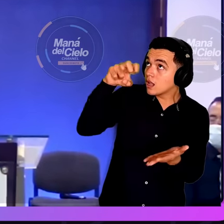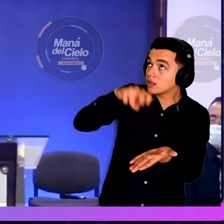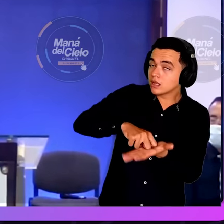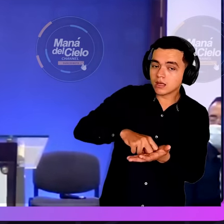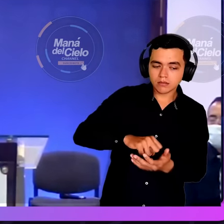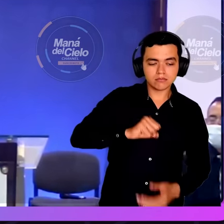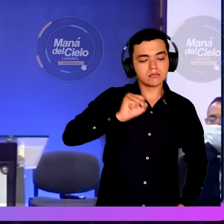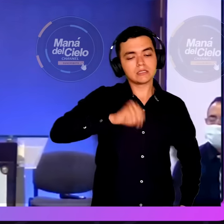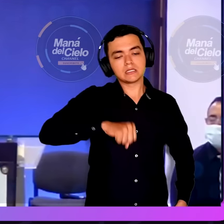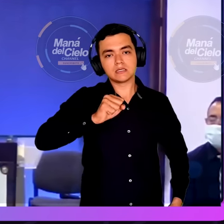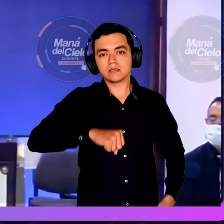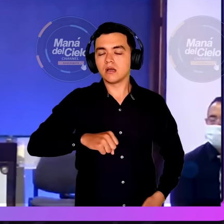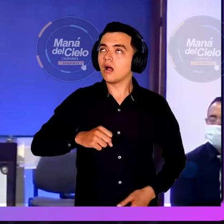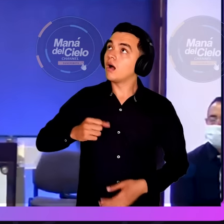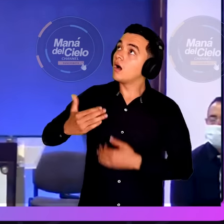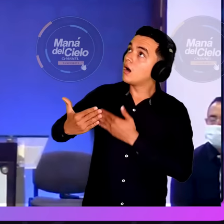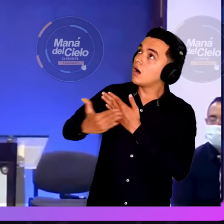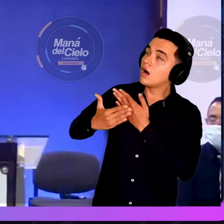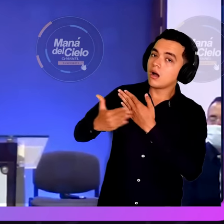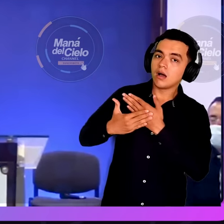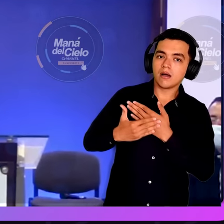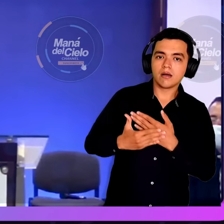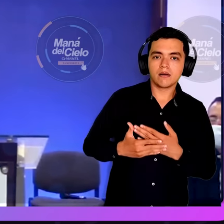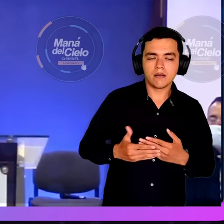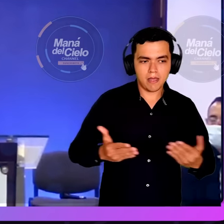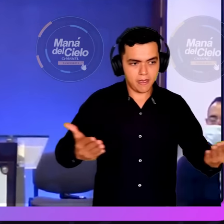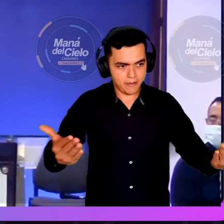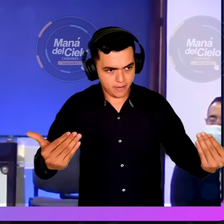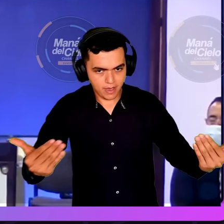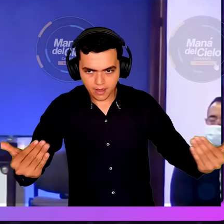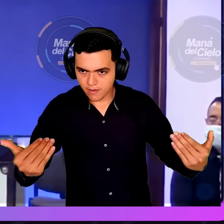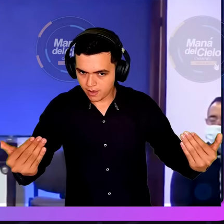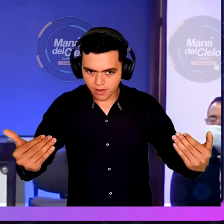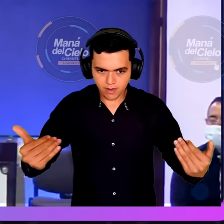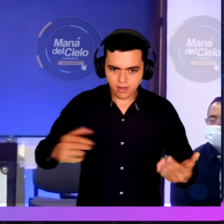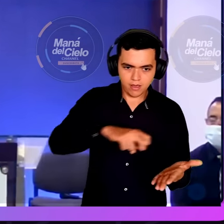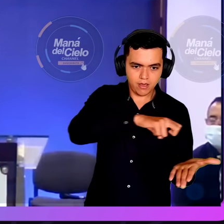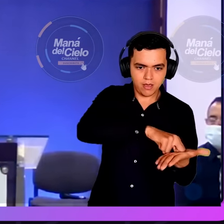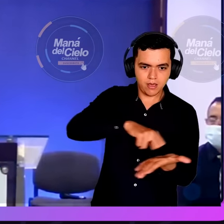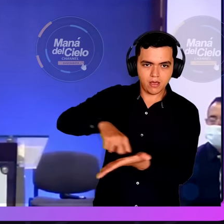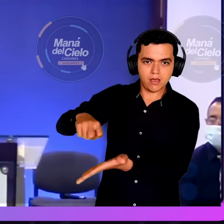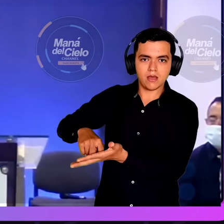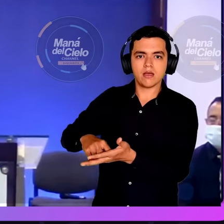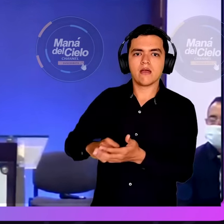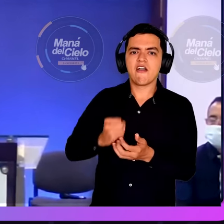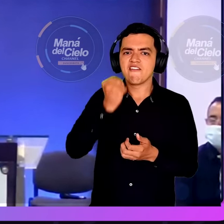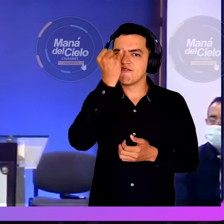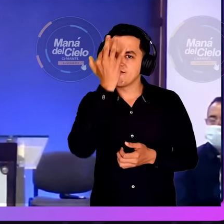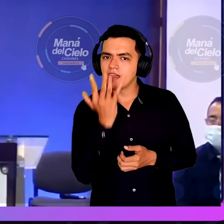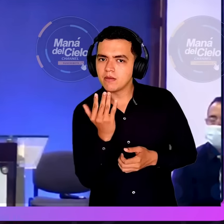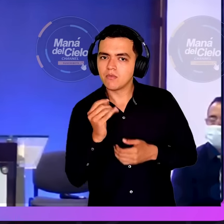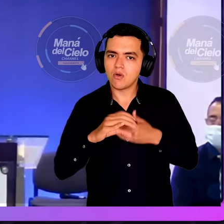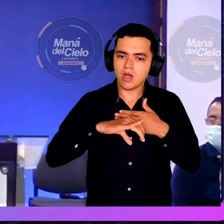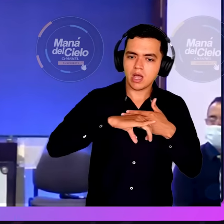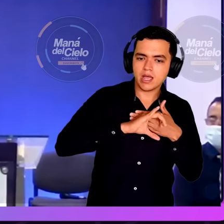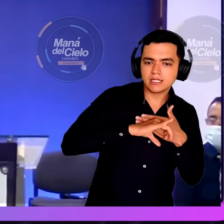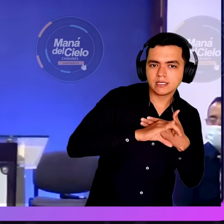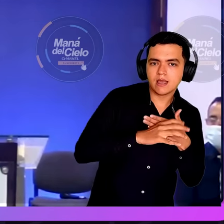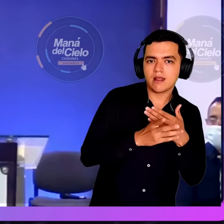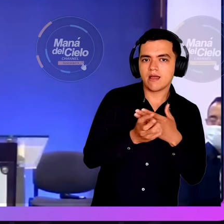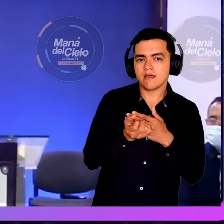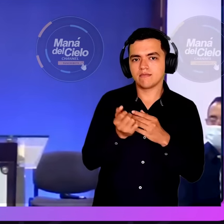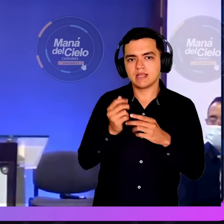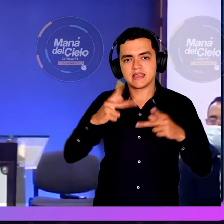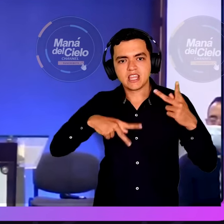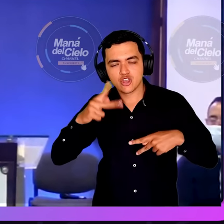altar para que vengan a hacer pacto con sus ojos. Porque creo que es Isaías que dice, ninguna cosa injusta